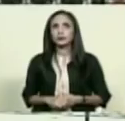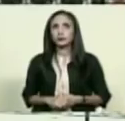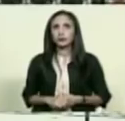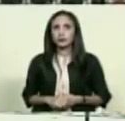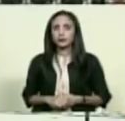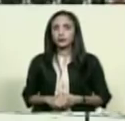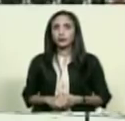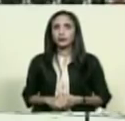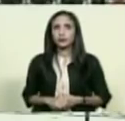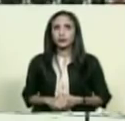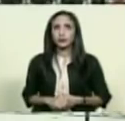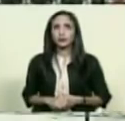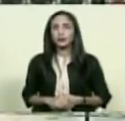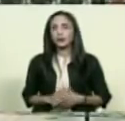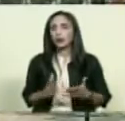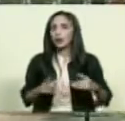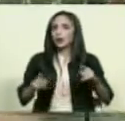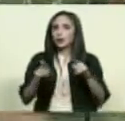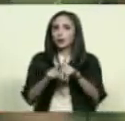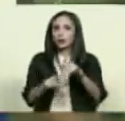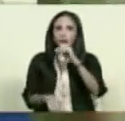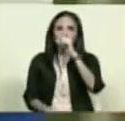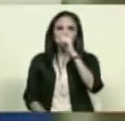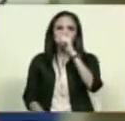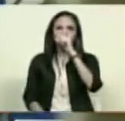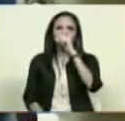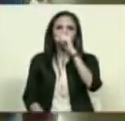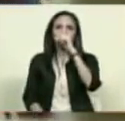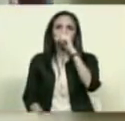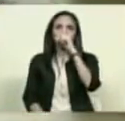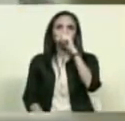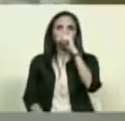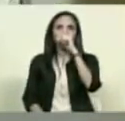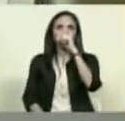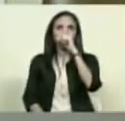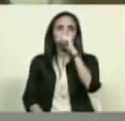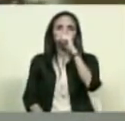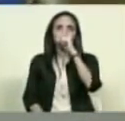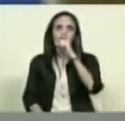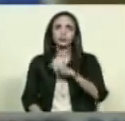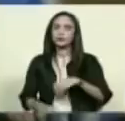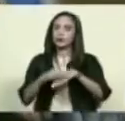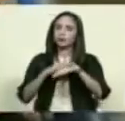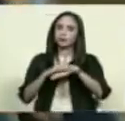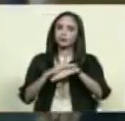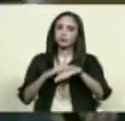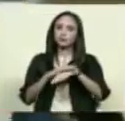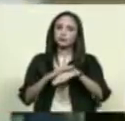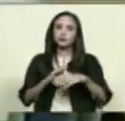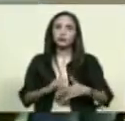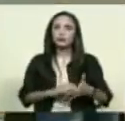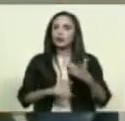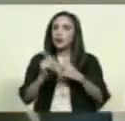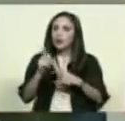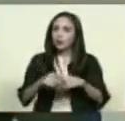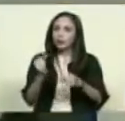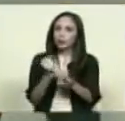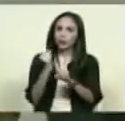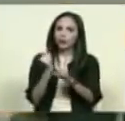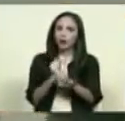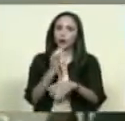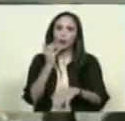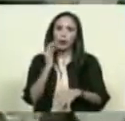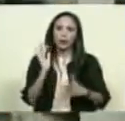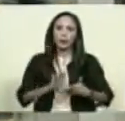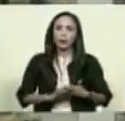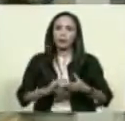para minería. Igualmente estamos trabajando en la mano con nuestros camaradas de Coveplas en lo que es el diseño, inyección y fabricación de las carcasas